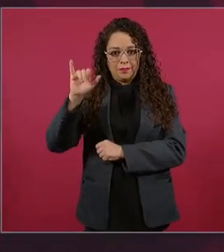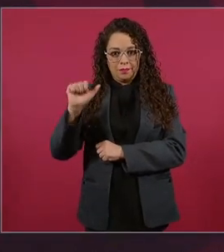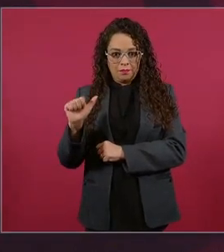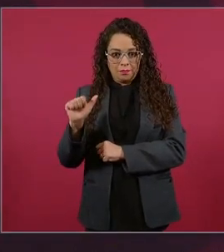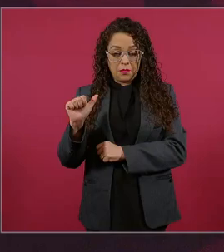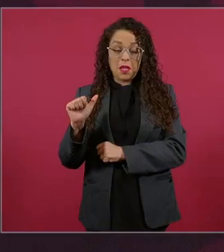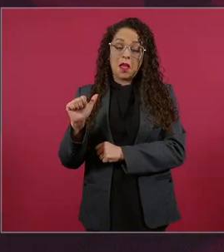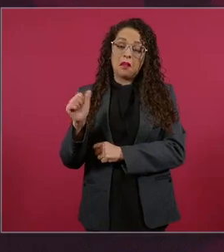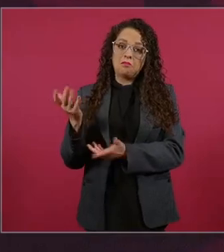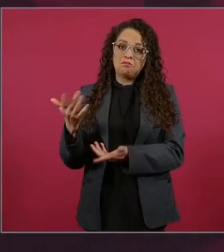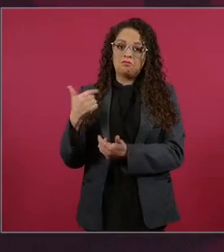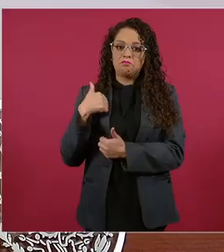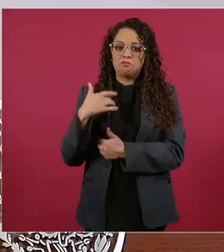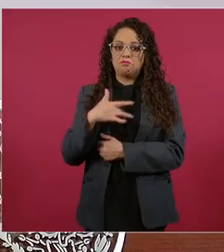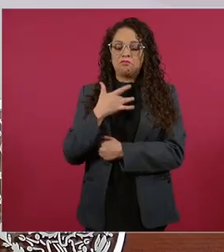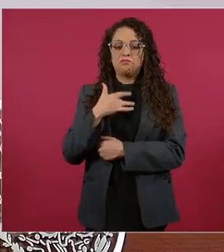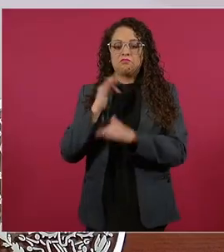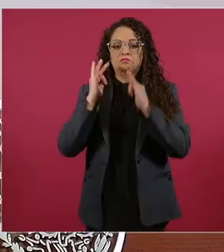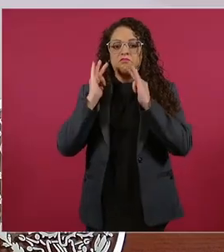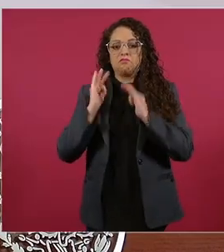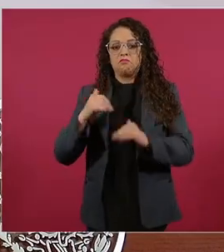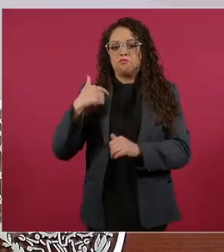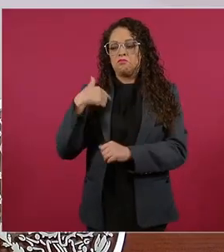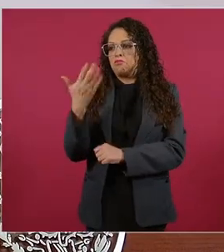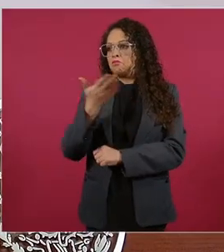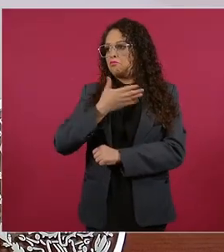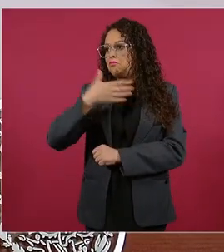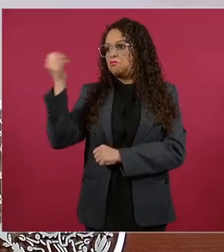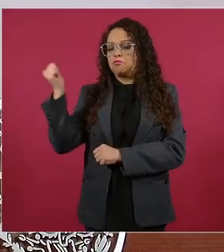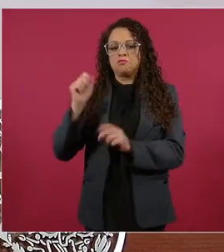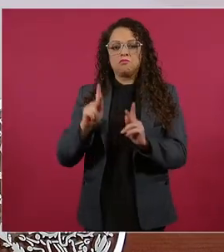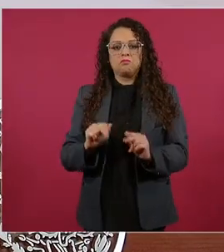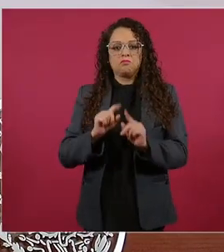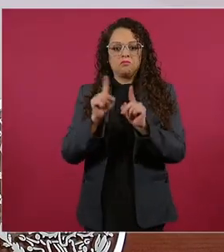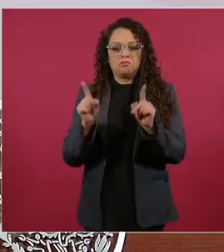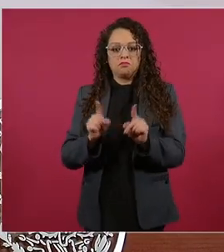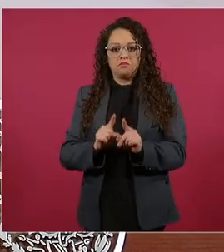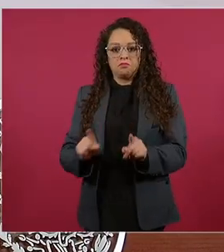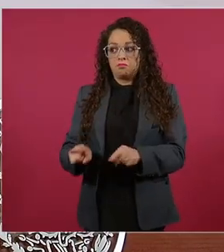hay cosas que conoce mejor que yo,